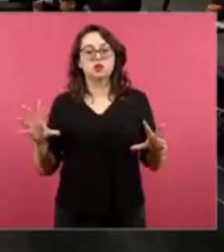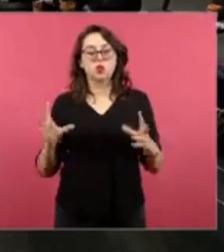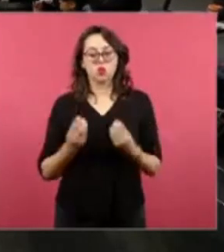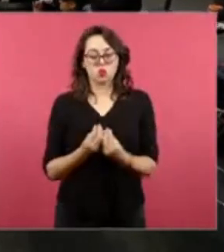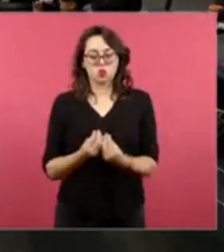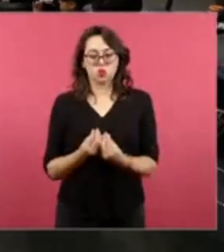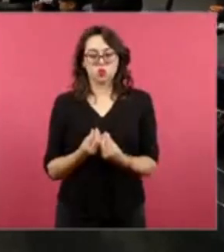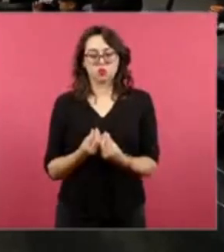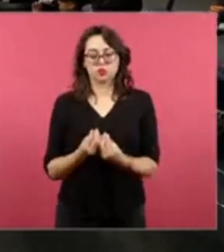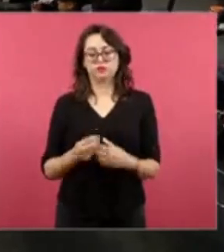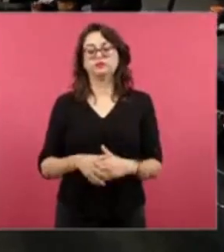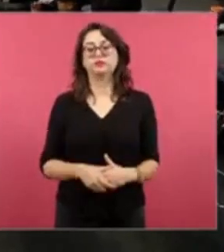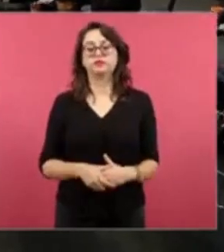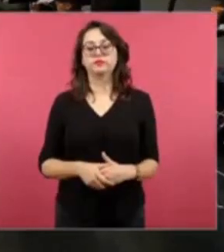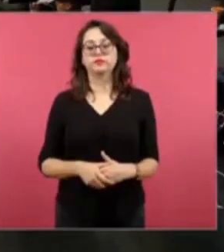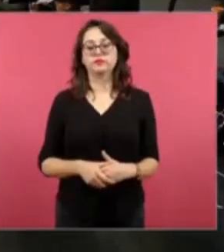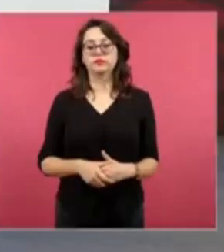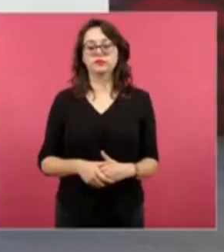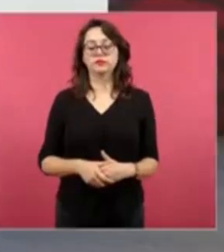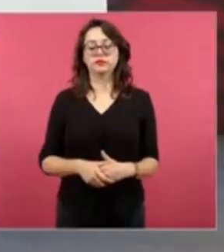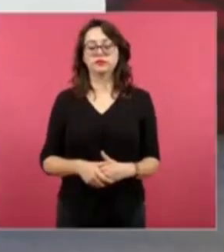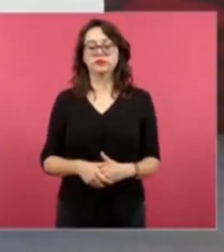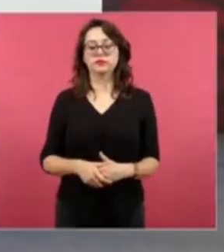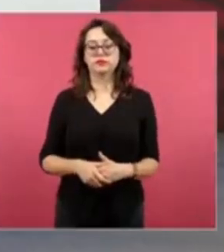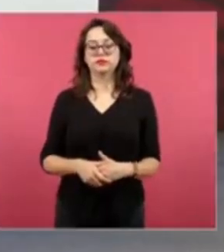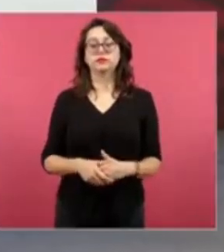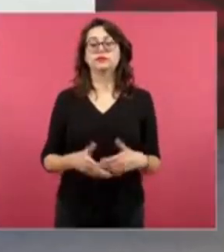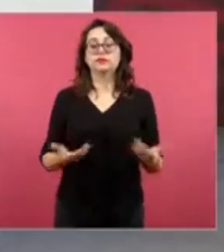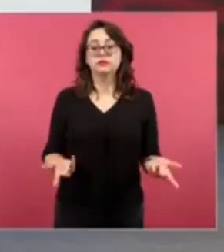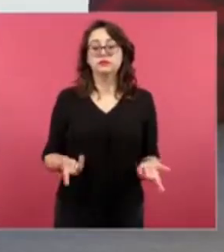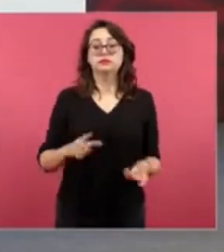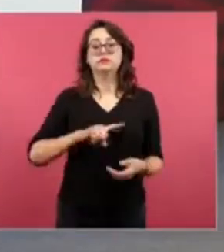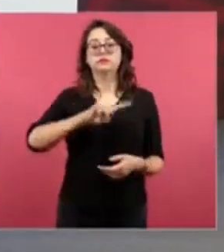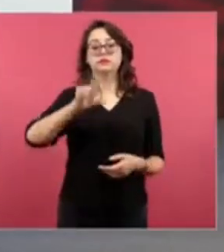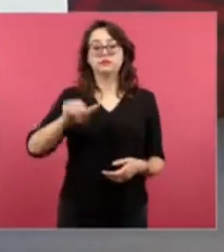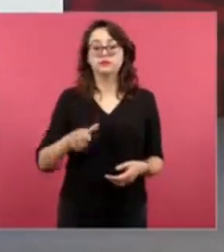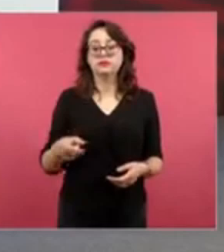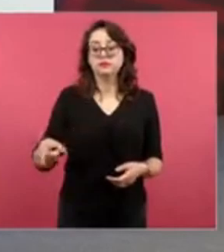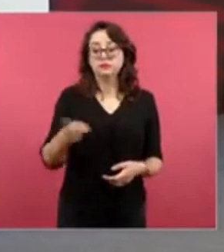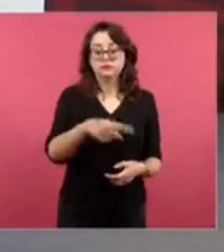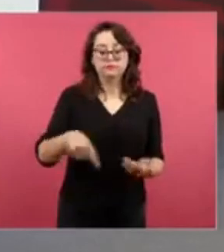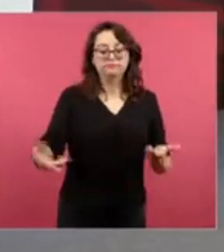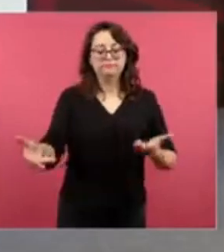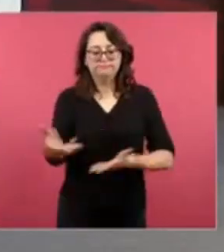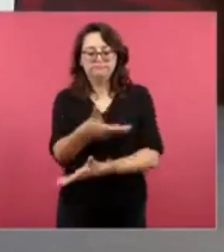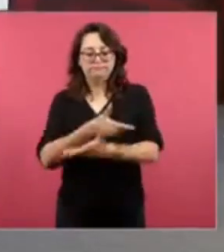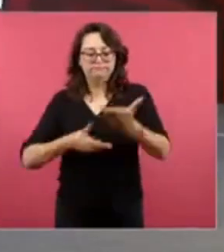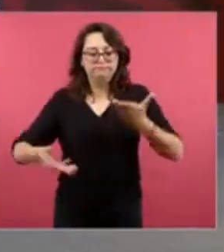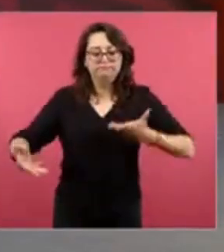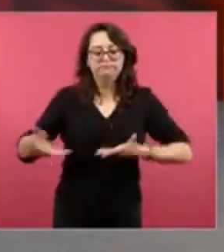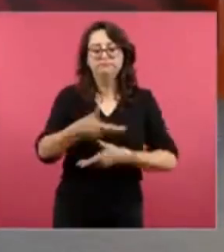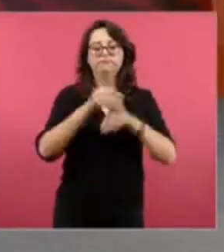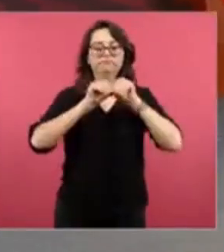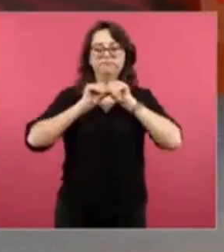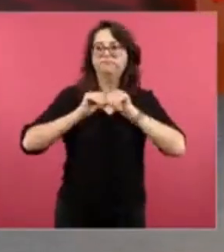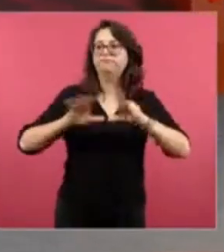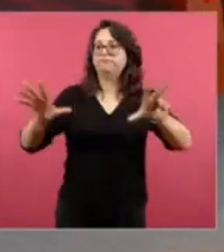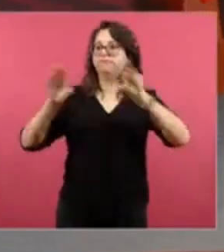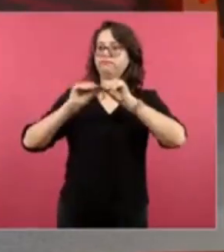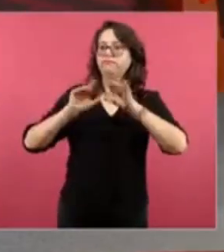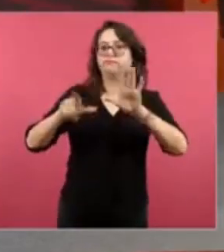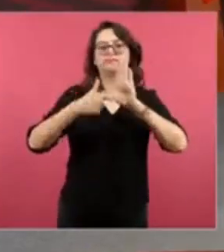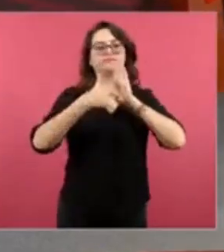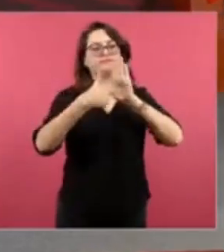Difundimos, a partir de las descripciones obtenidas se elabora y socializa un instrumento. Se comparte, se muestra,